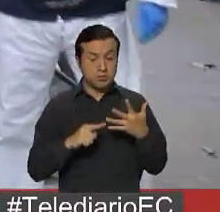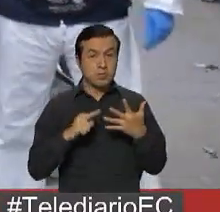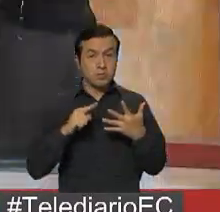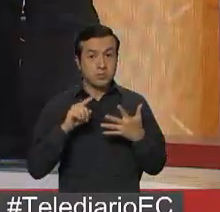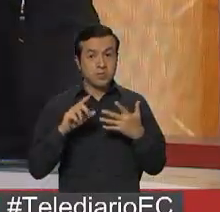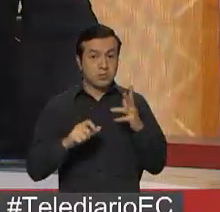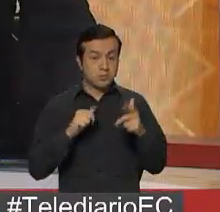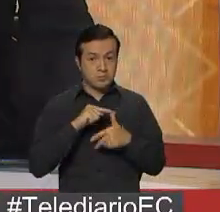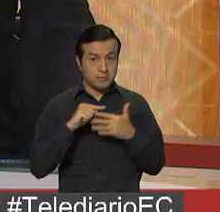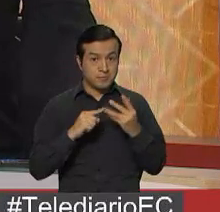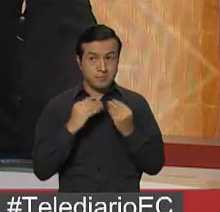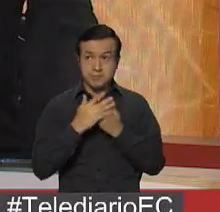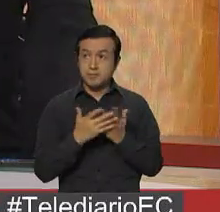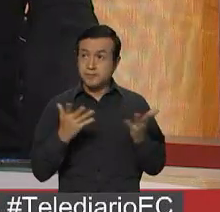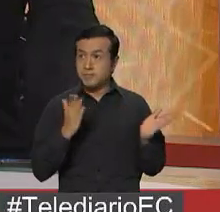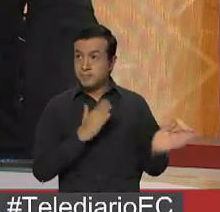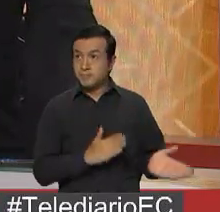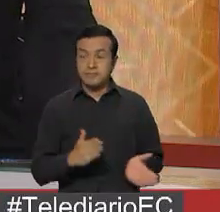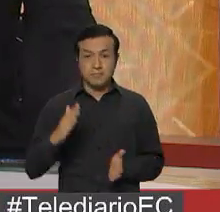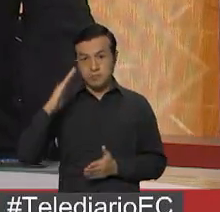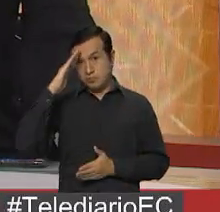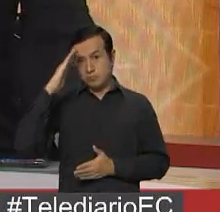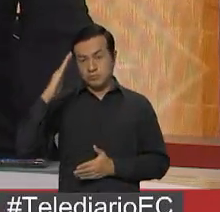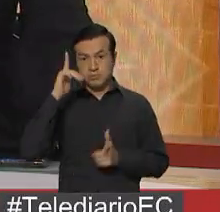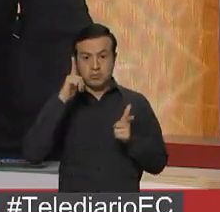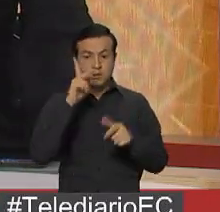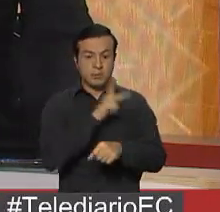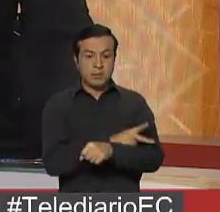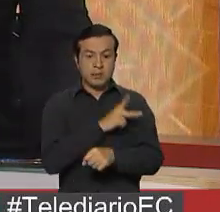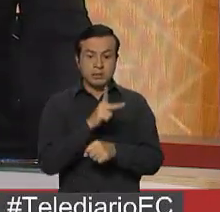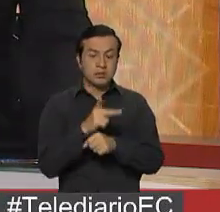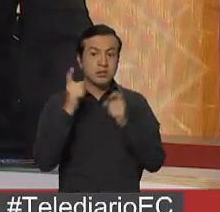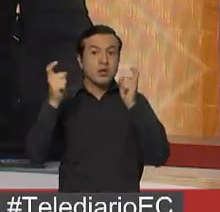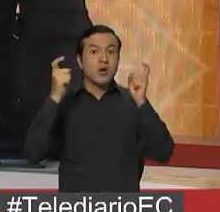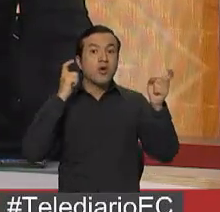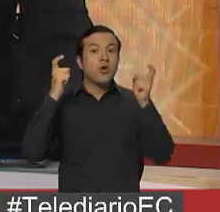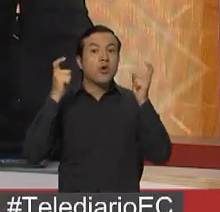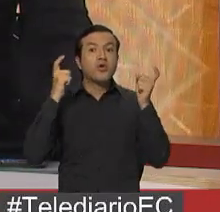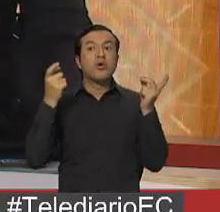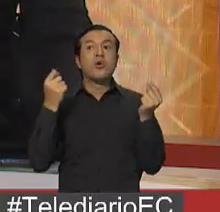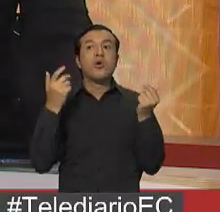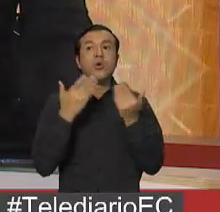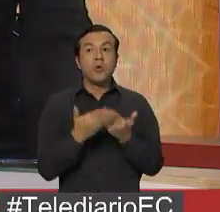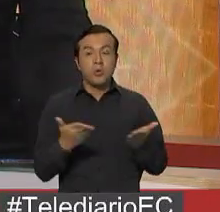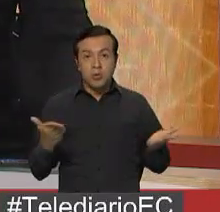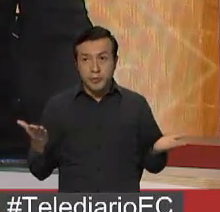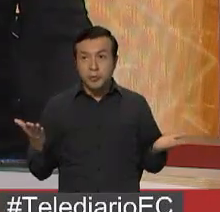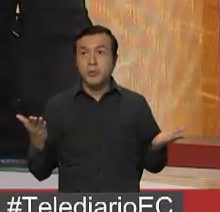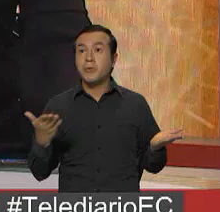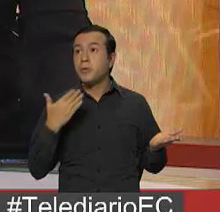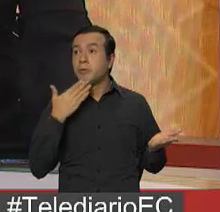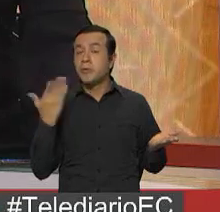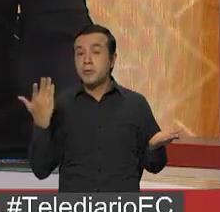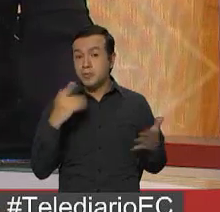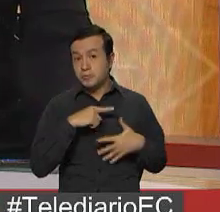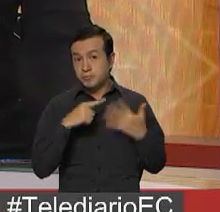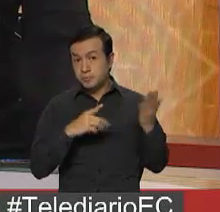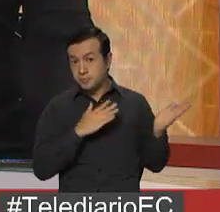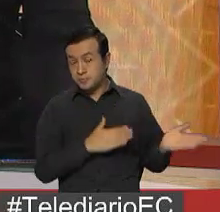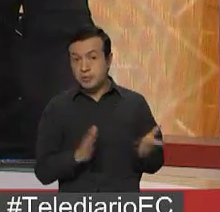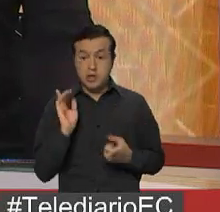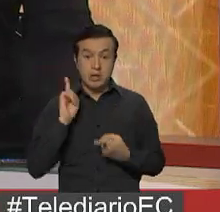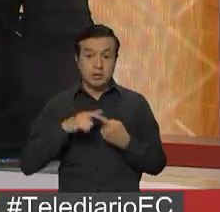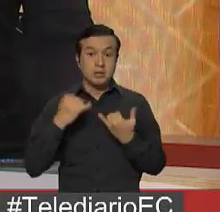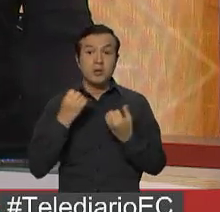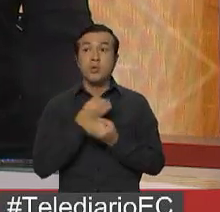públicos mientras la intendencia de policía de pichincha realiza controles de los precios de productos de primera necesidad e insumos hasta el